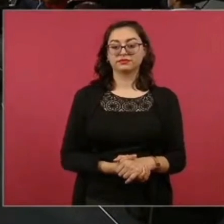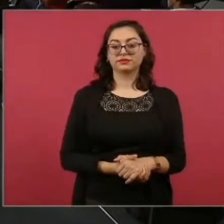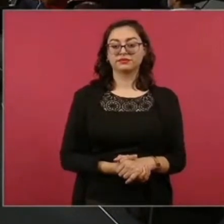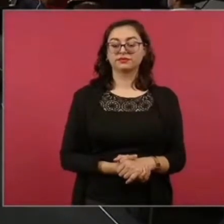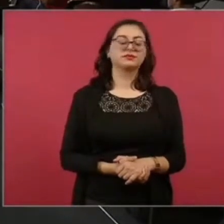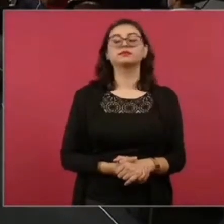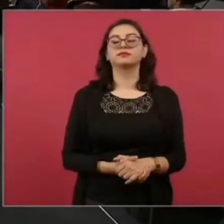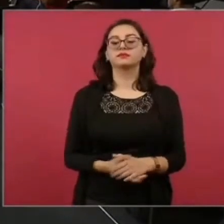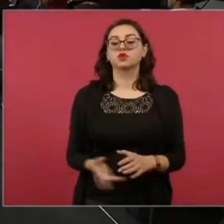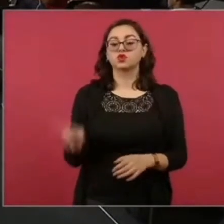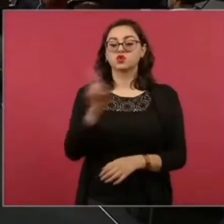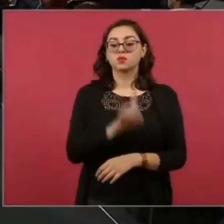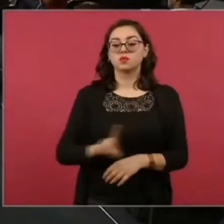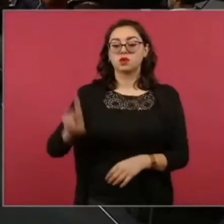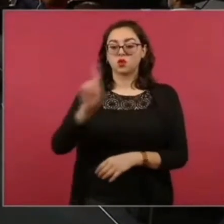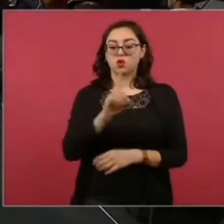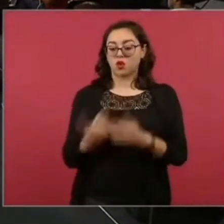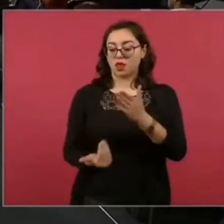Del día de la elección.